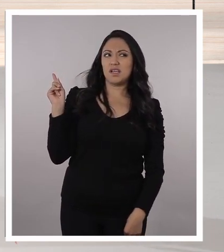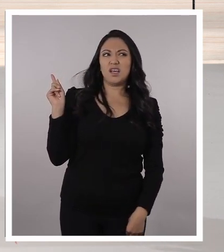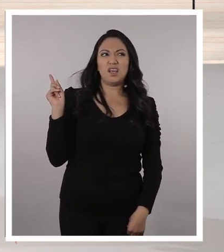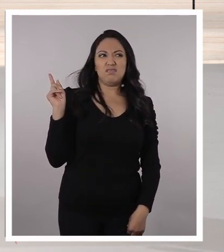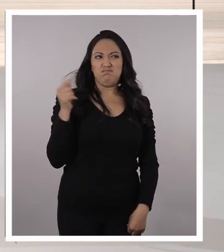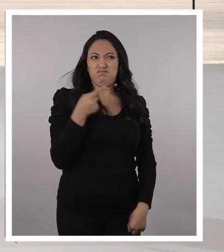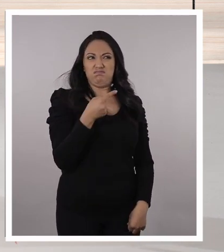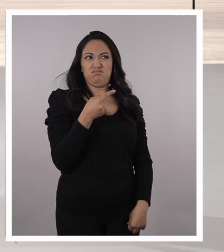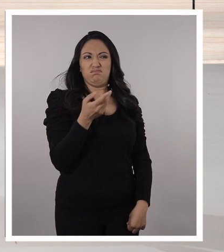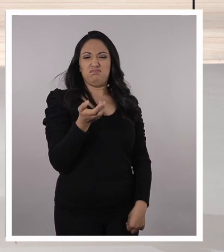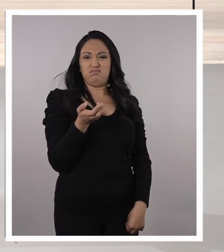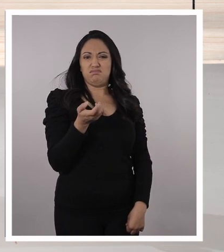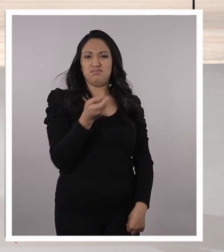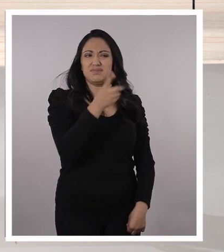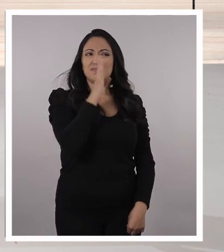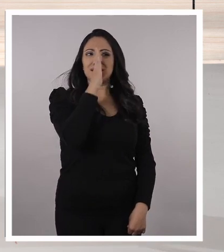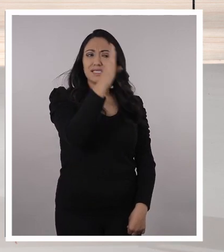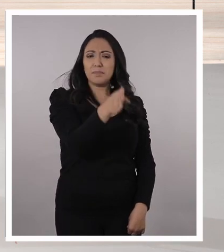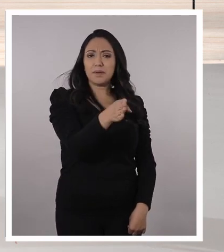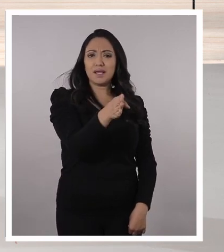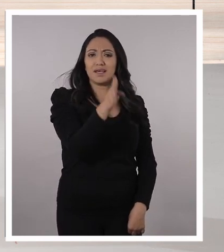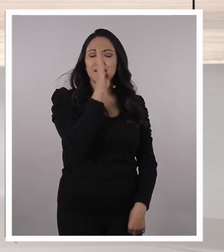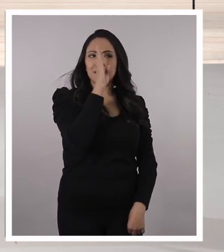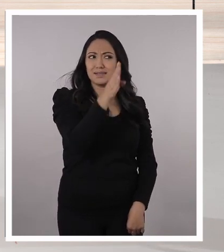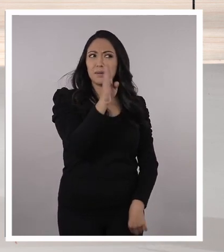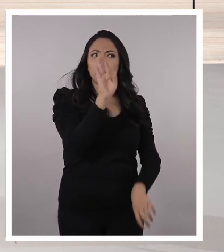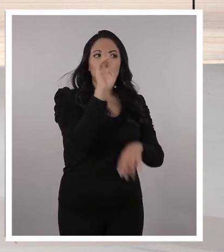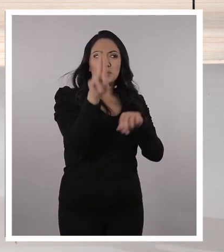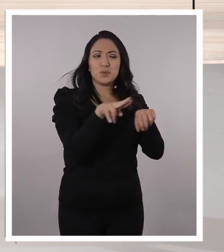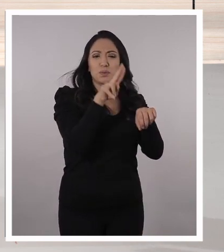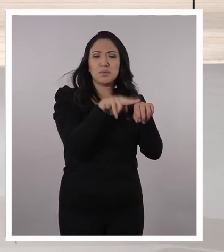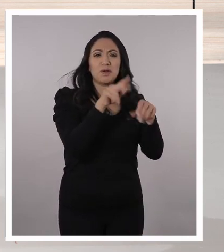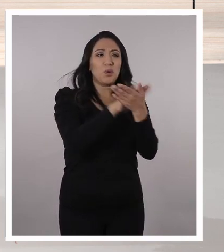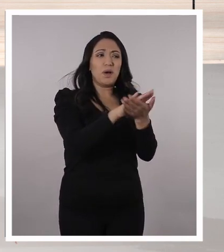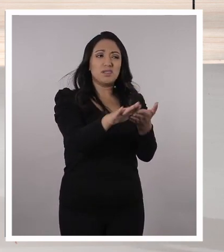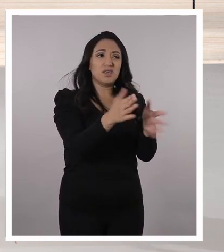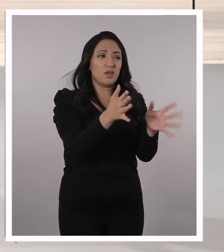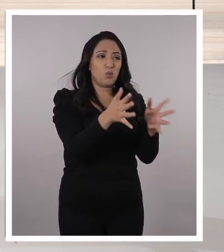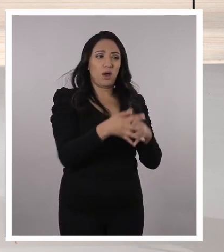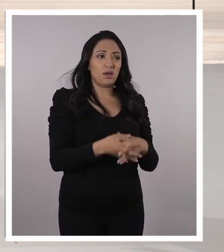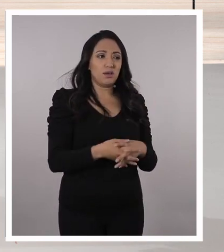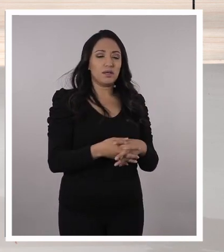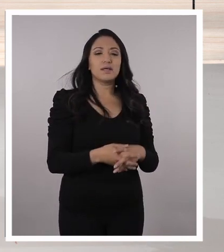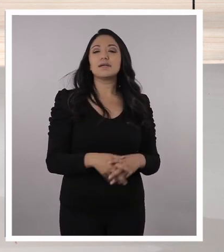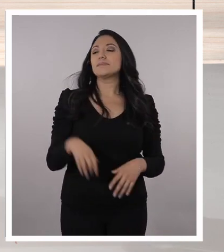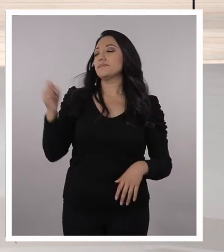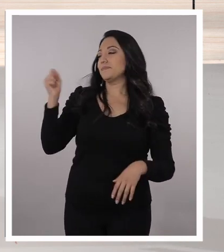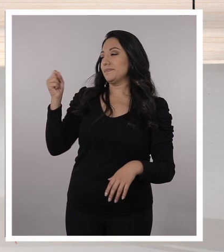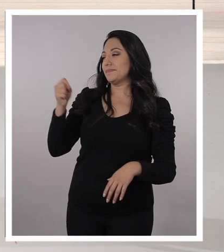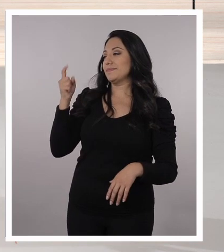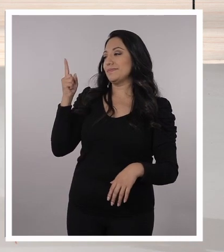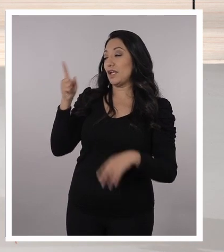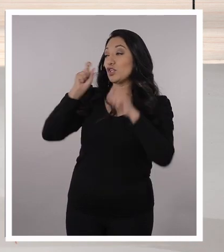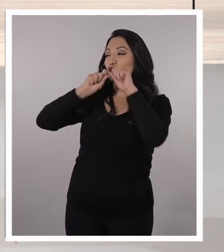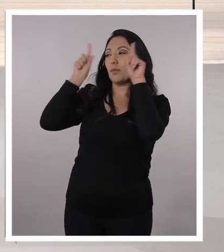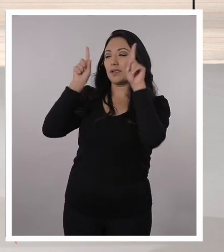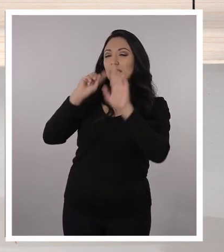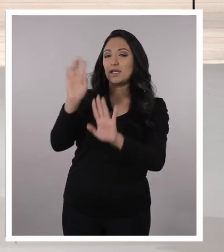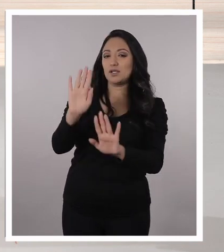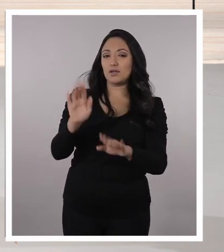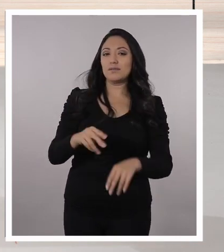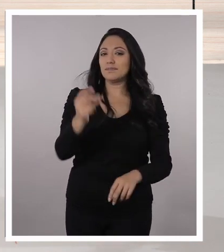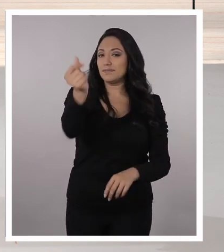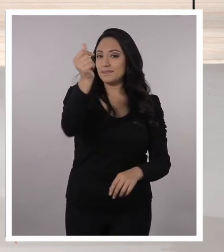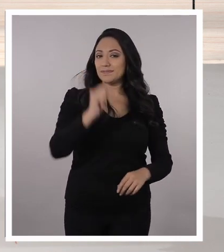Profe, esta es la pizarra que nos acompaña todas nuestras clases, pero está vacía. Pero bueno, en realidad esa no era la sorpresa